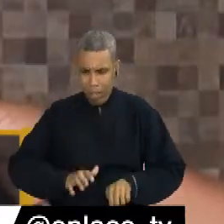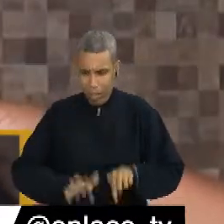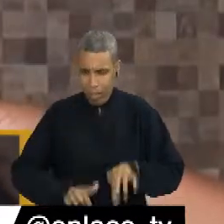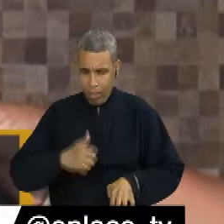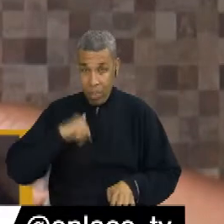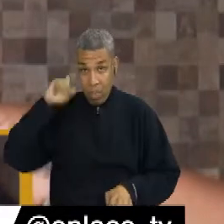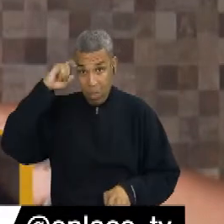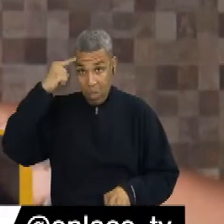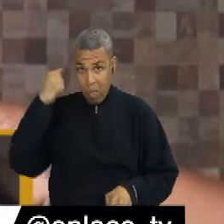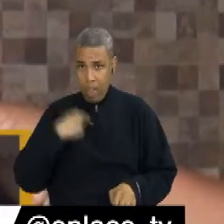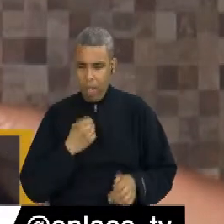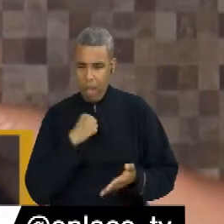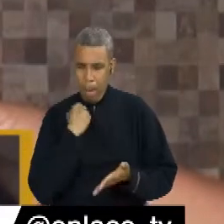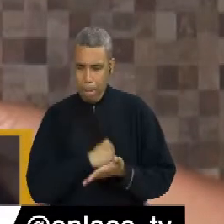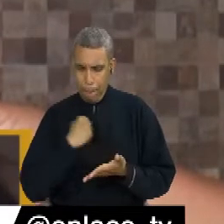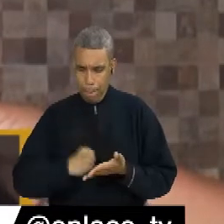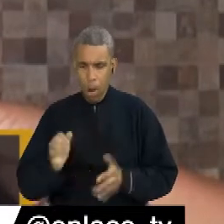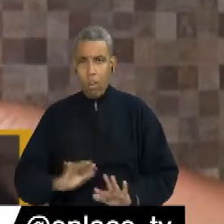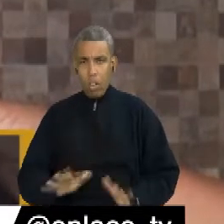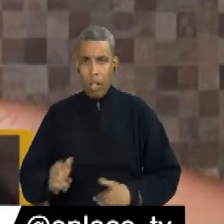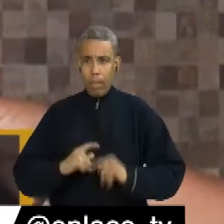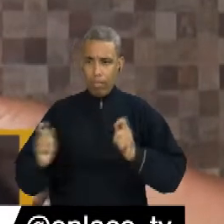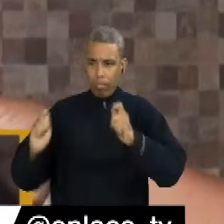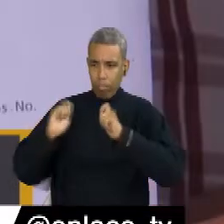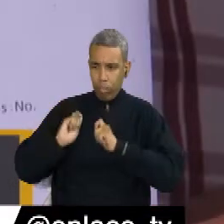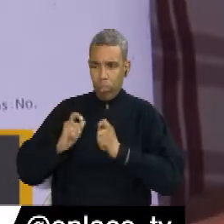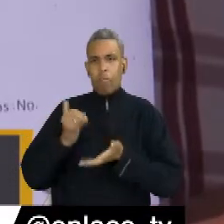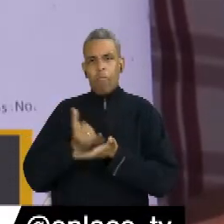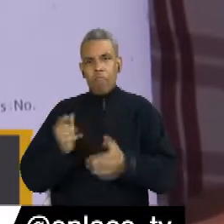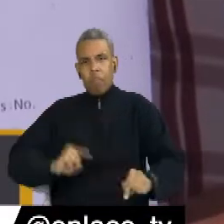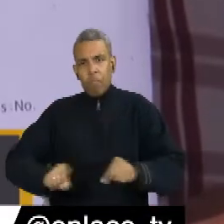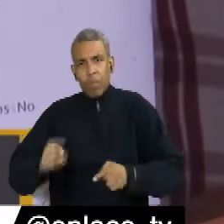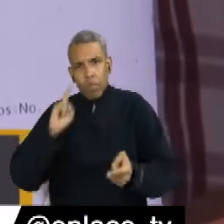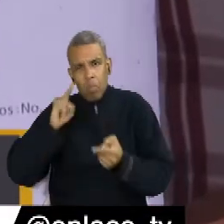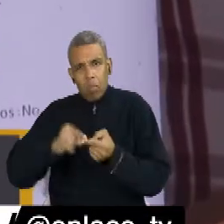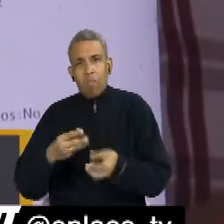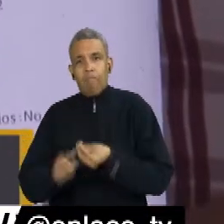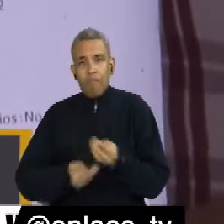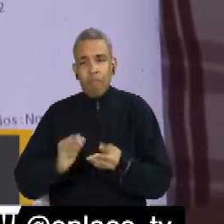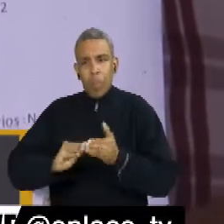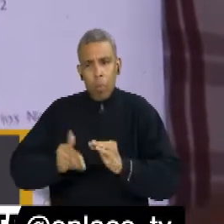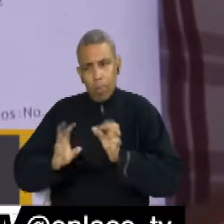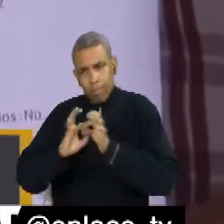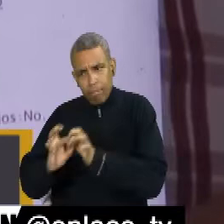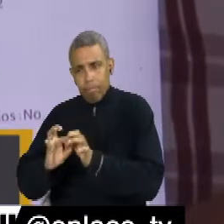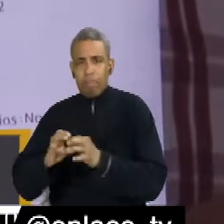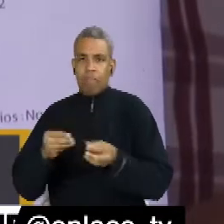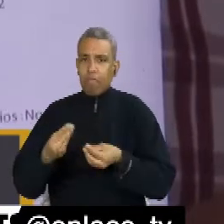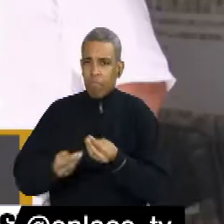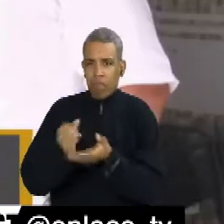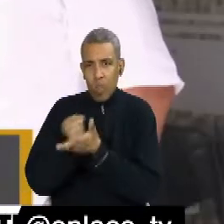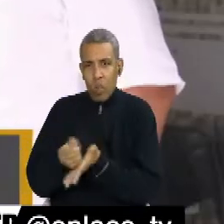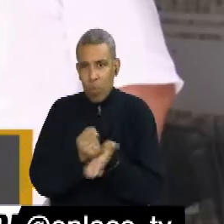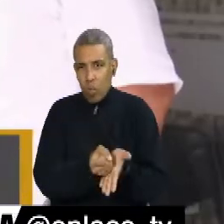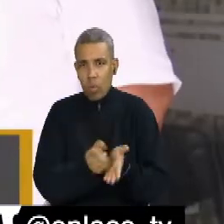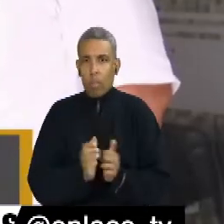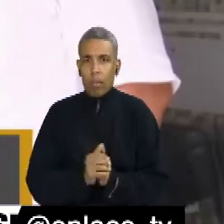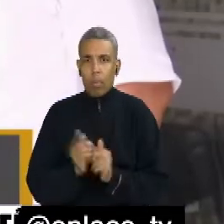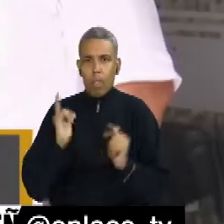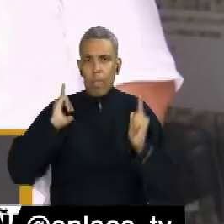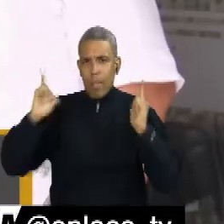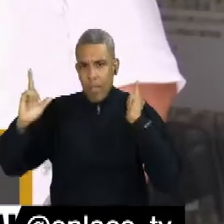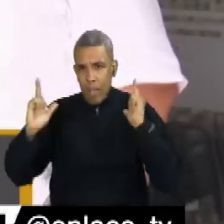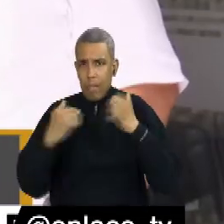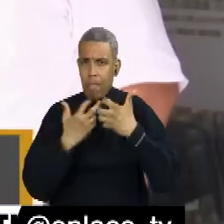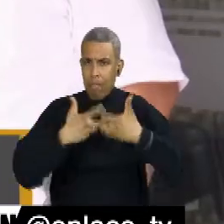el trabajo que piensa hacer la Junta es trabajar de la mano con la comunidad. El posicionamiento contará con la presencia de la administración local, líderes comunales, empresarios